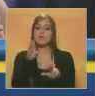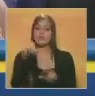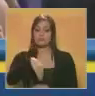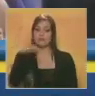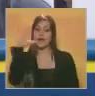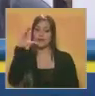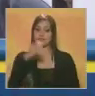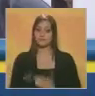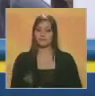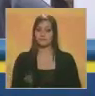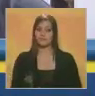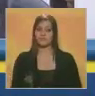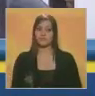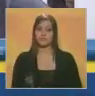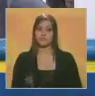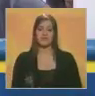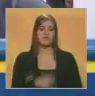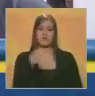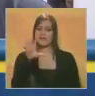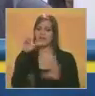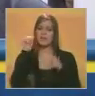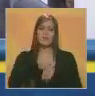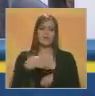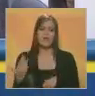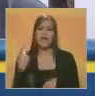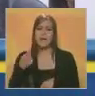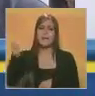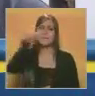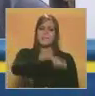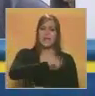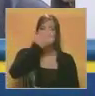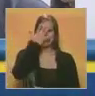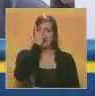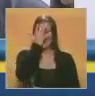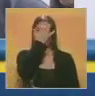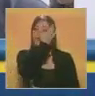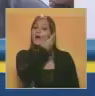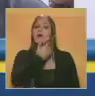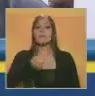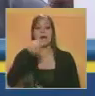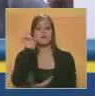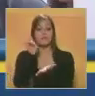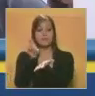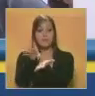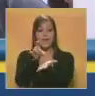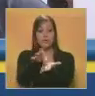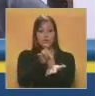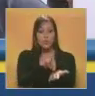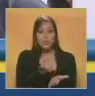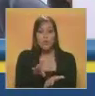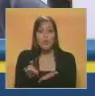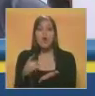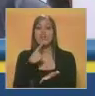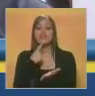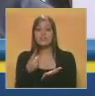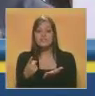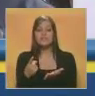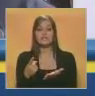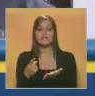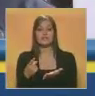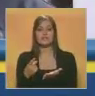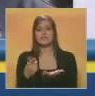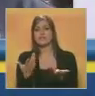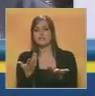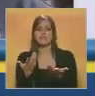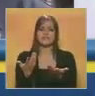Caracas. No entendemos por qué durante el mes de febrero, donde se agudizaron los despidos, ellos colocan en la página de Boomerang